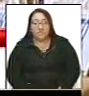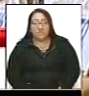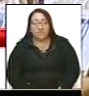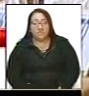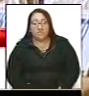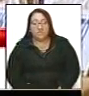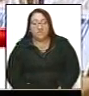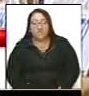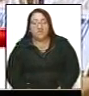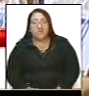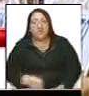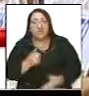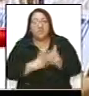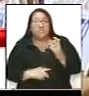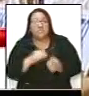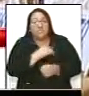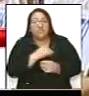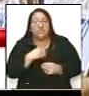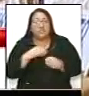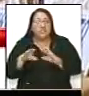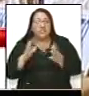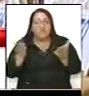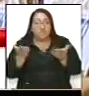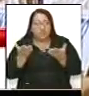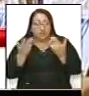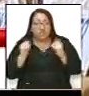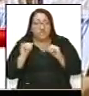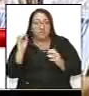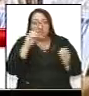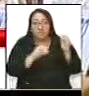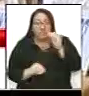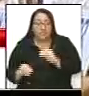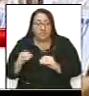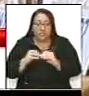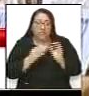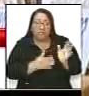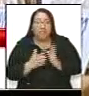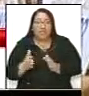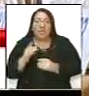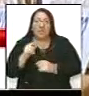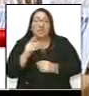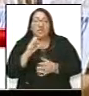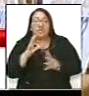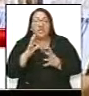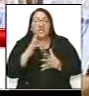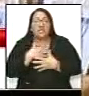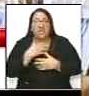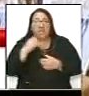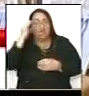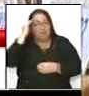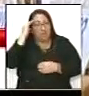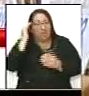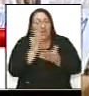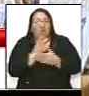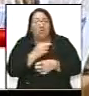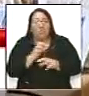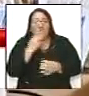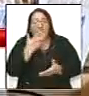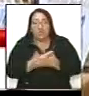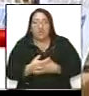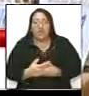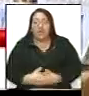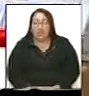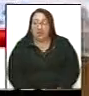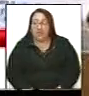que la ministra nos pueda hacer llegar la implementación del plan de salud mental referido a los colegios públicos. Gracias,